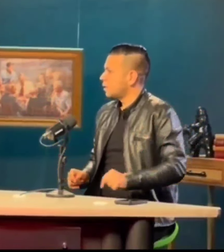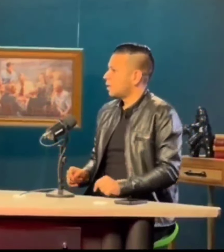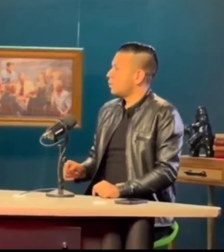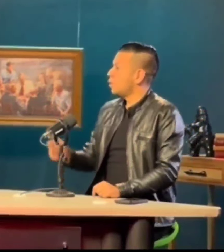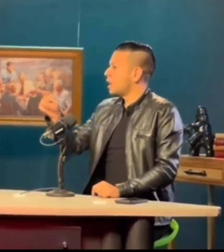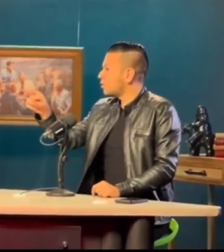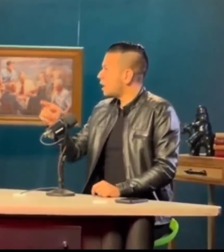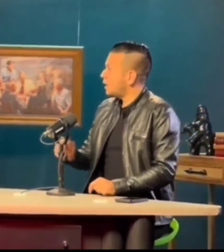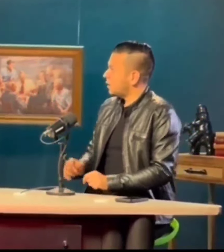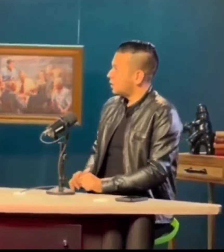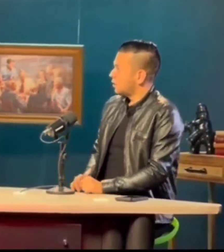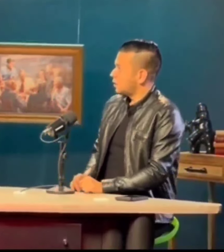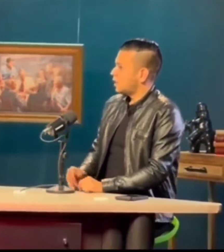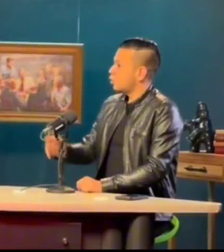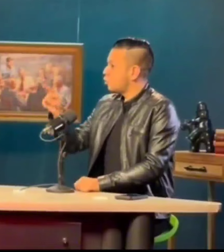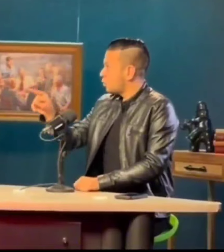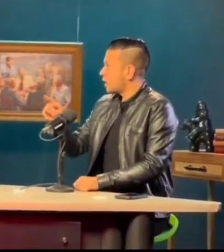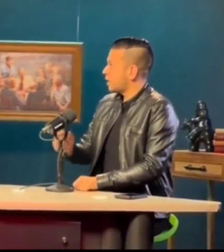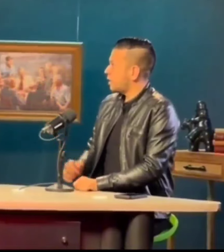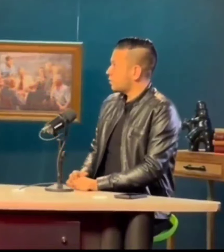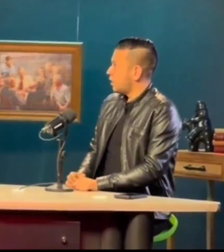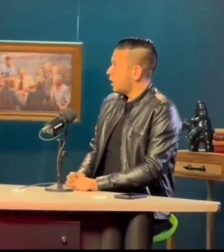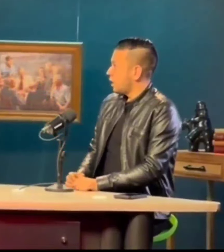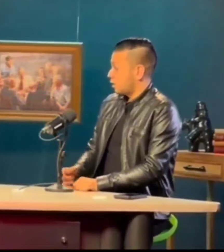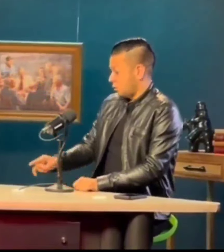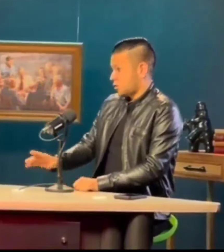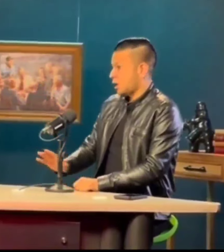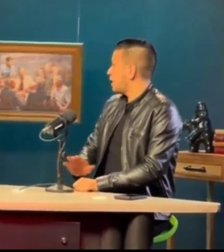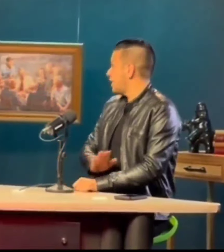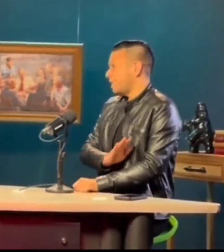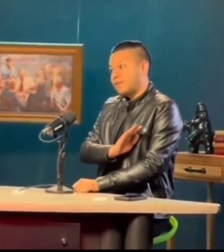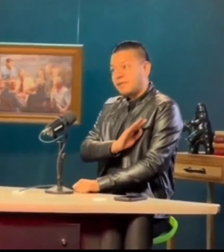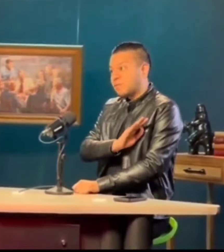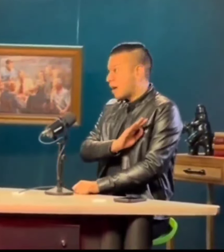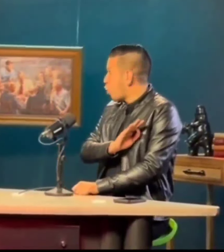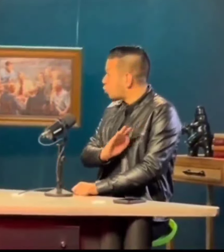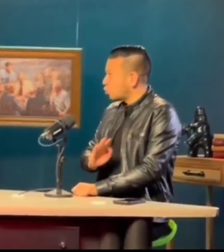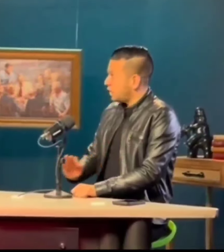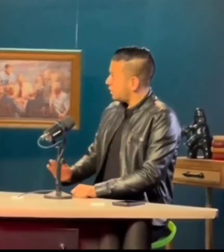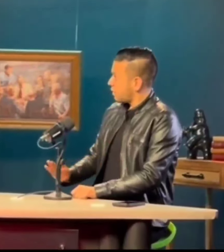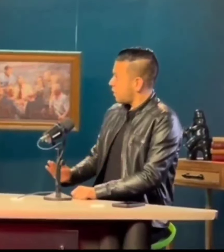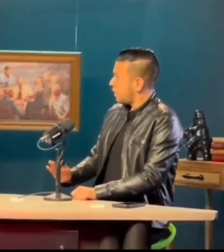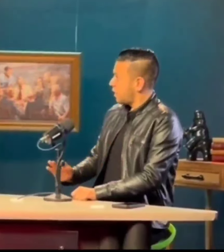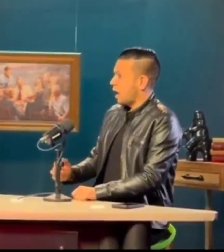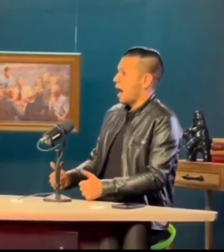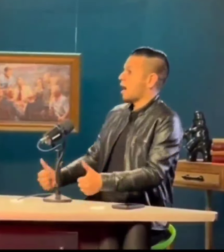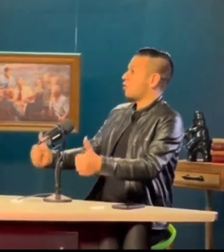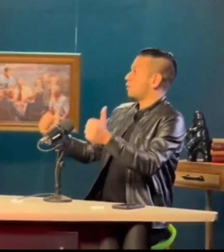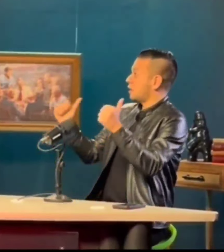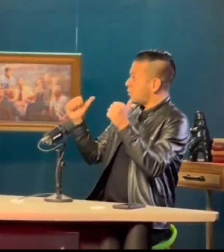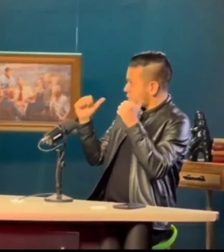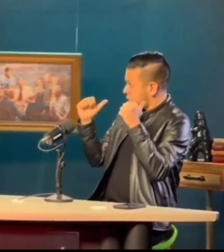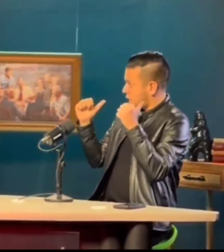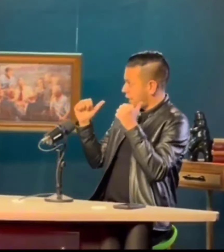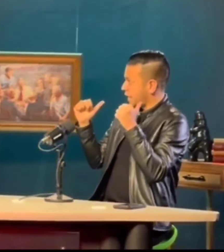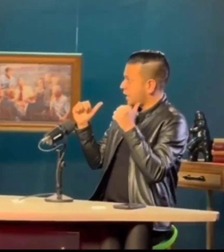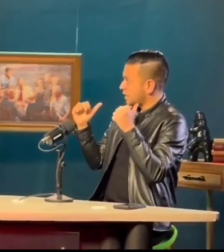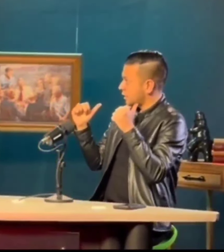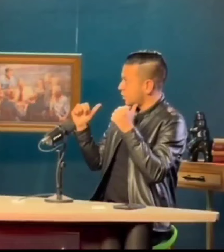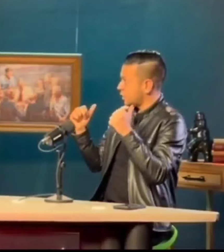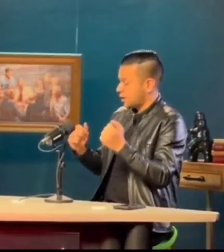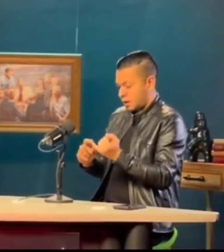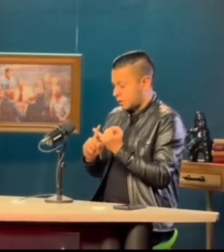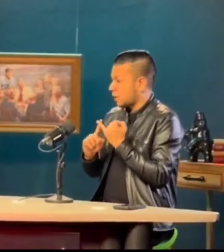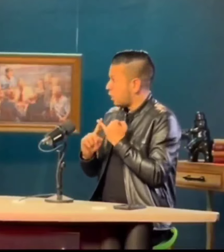armas, violando la ley, siendo un grupo de guerrilleros. Yo llegaré de una forma contundente, Rafael, a como estábamos en